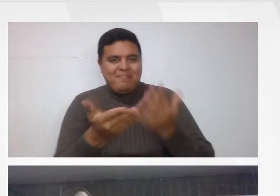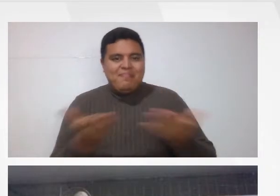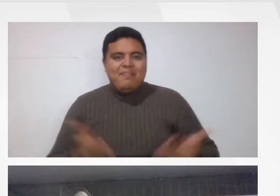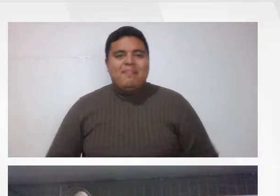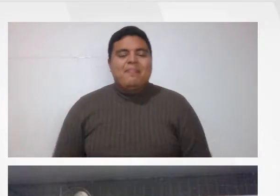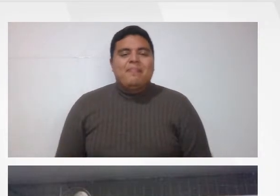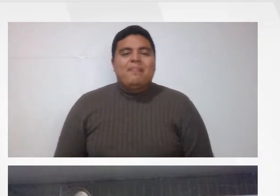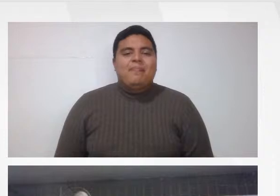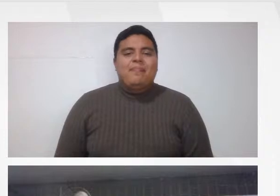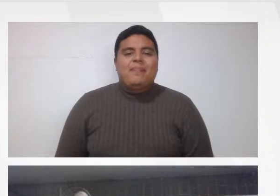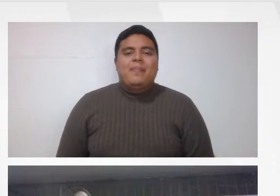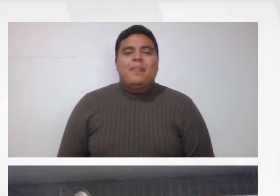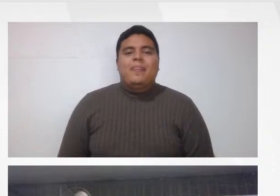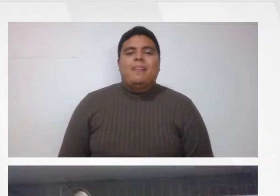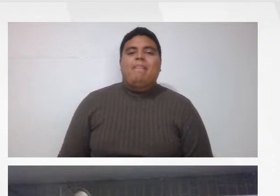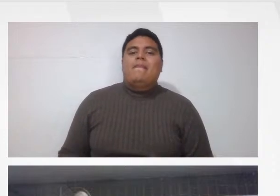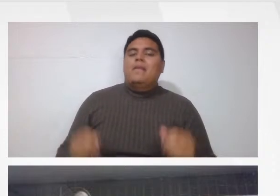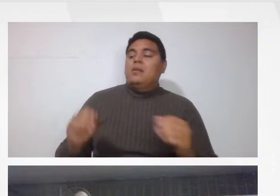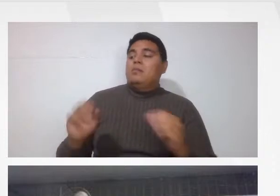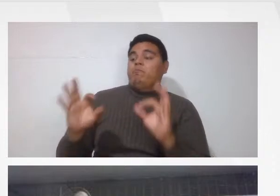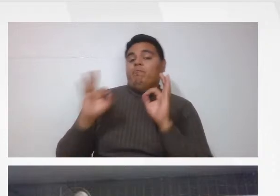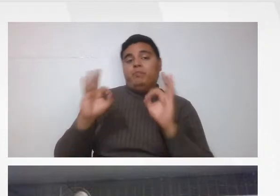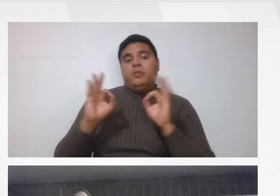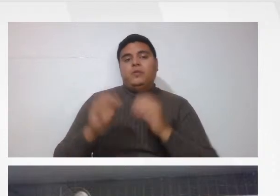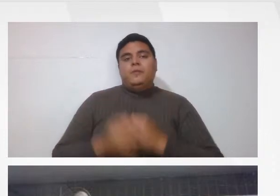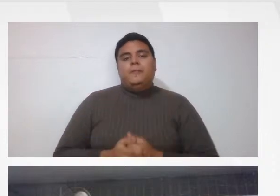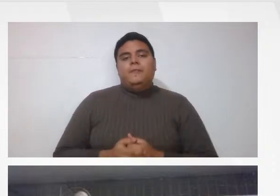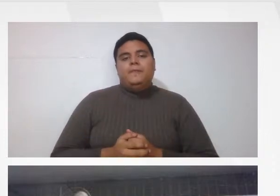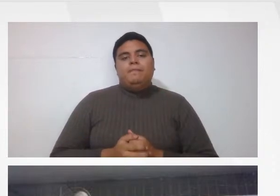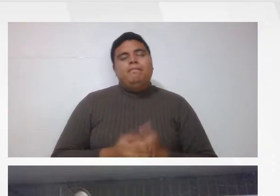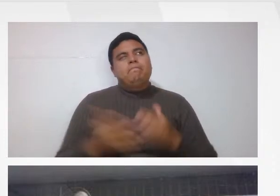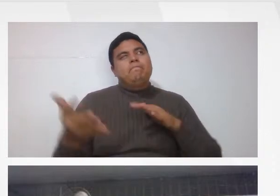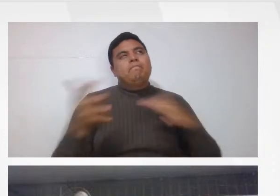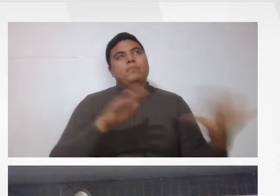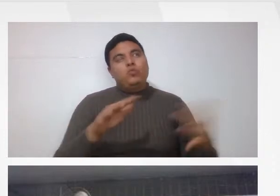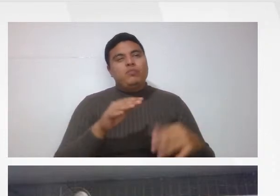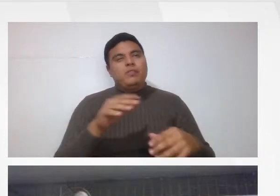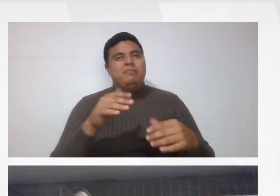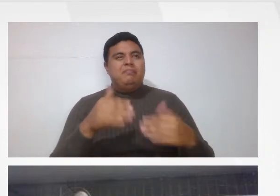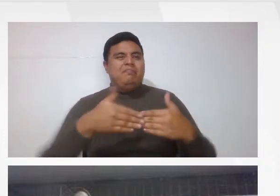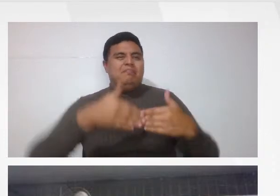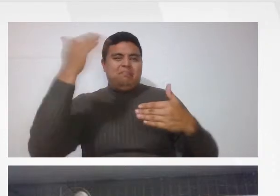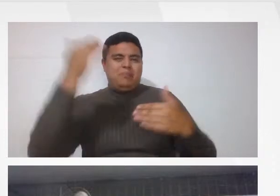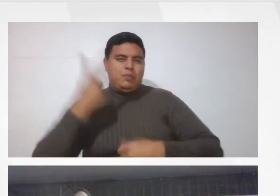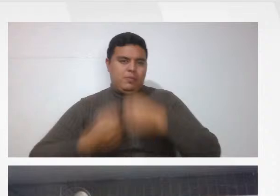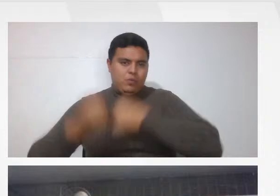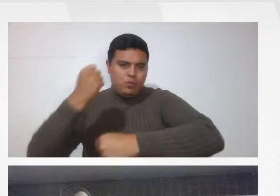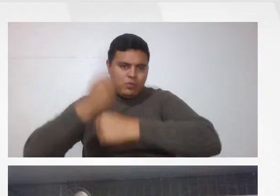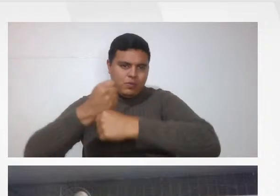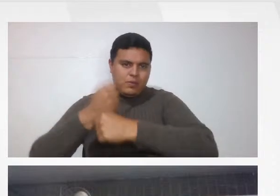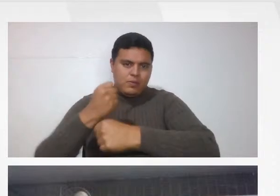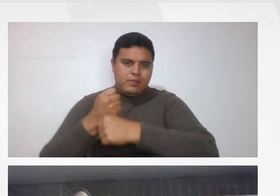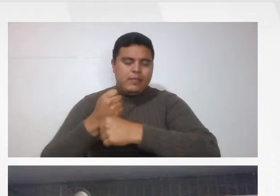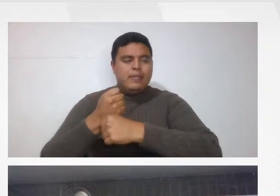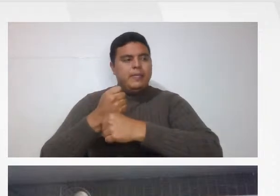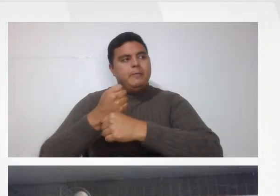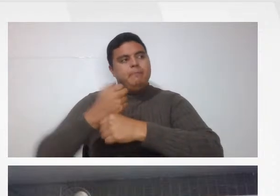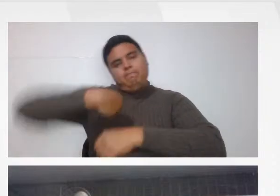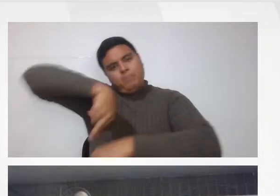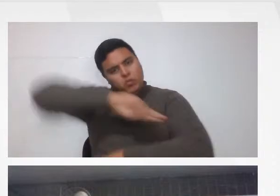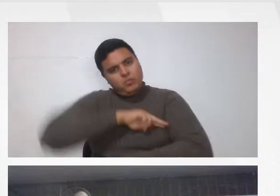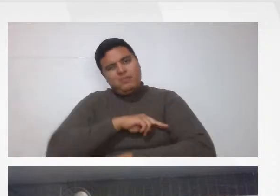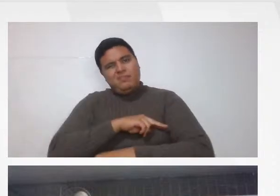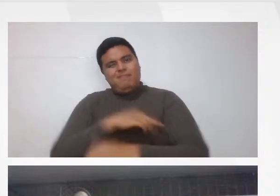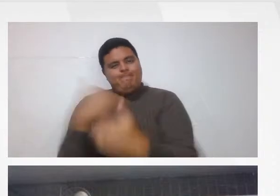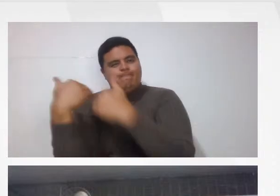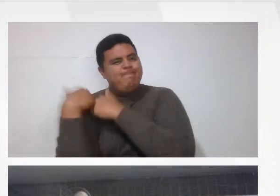Bueno, eso empezó hace aproximadamente 2 años. Nosotros apoyábamos a